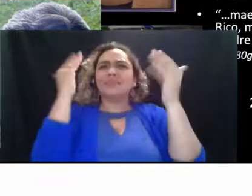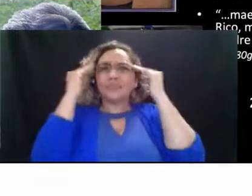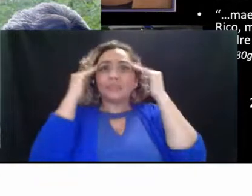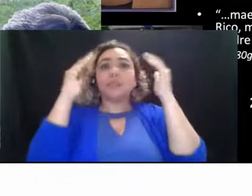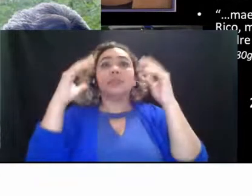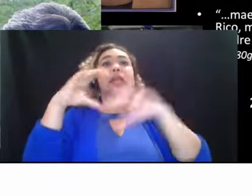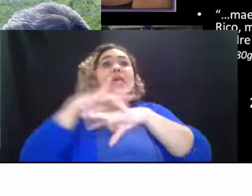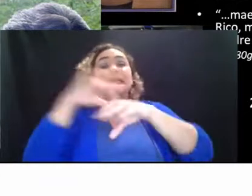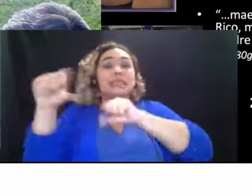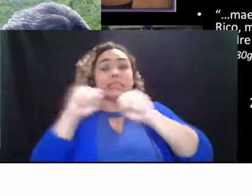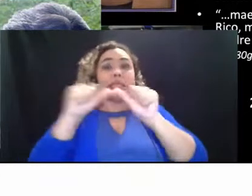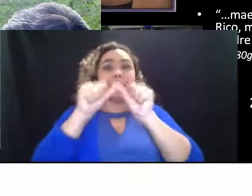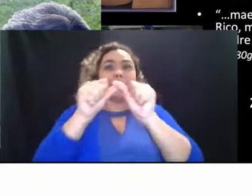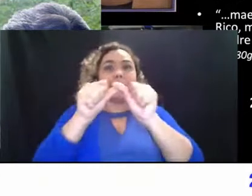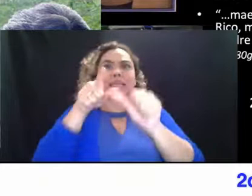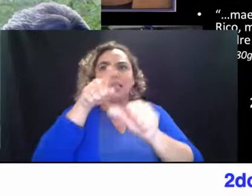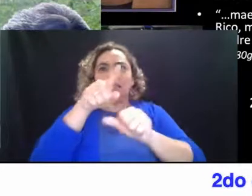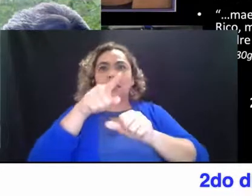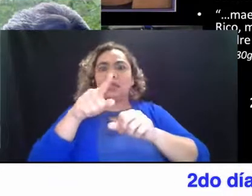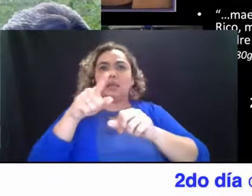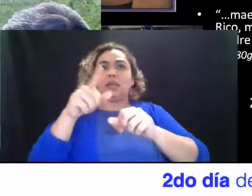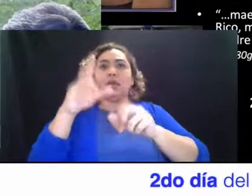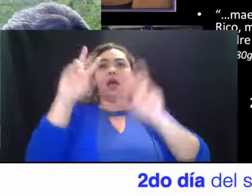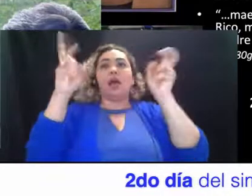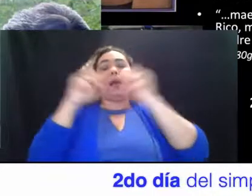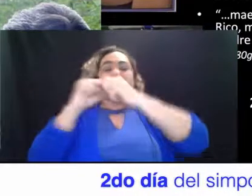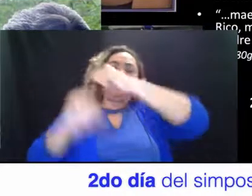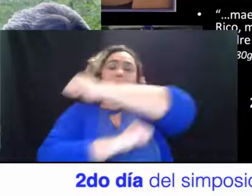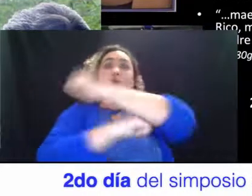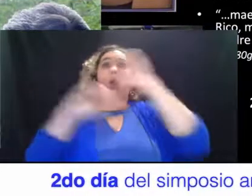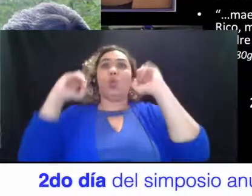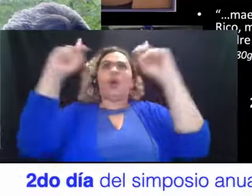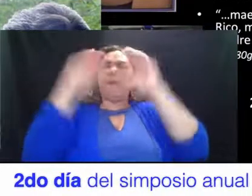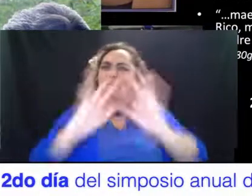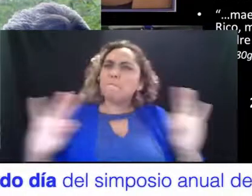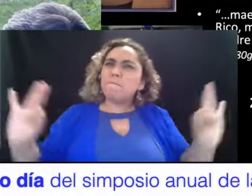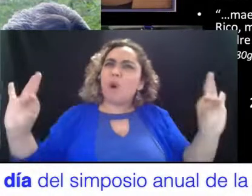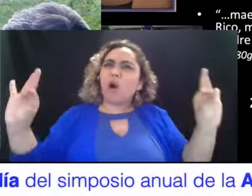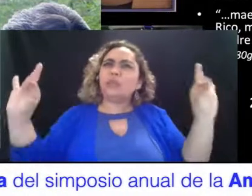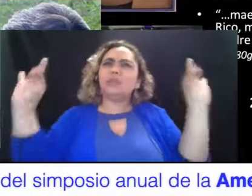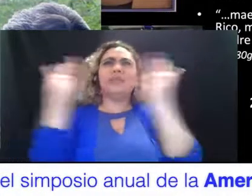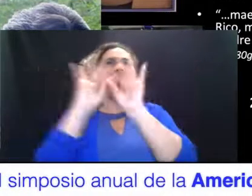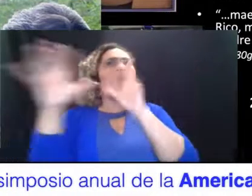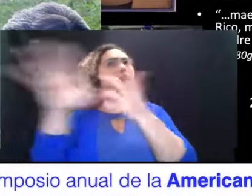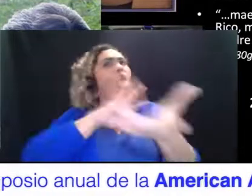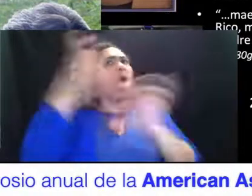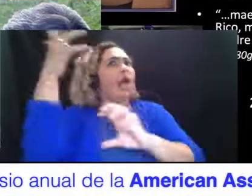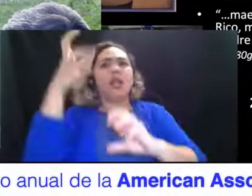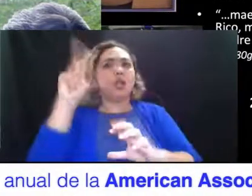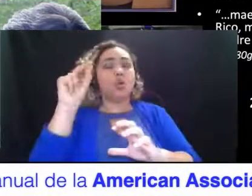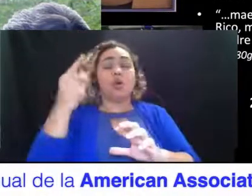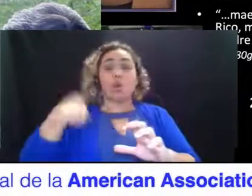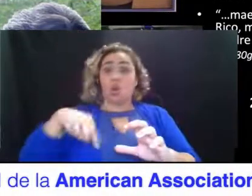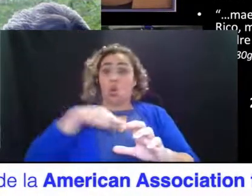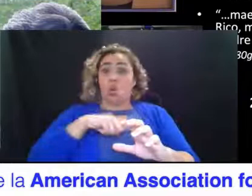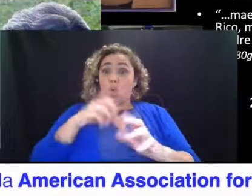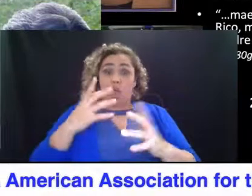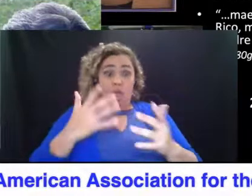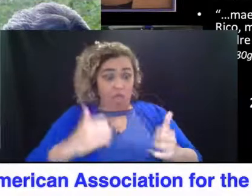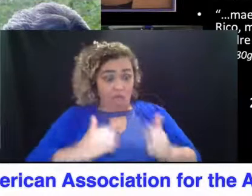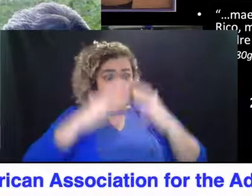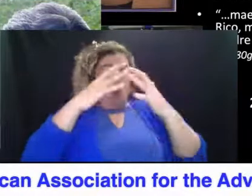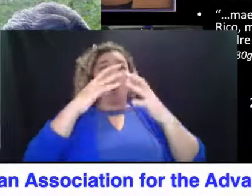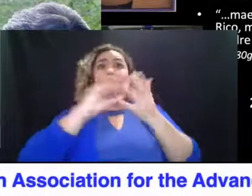mantener en pie esos cimientos del pilar fundamental de la educación, aunando los esfuerzos para construir un estudiante